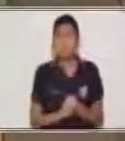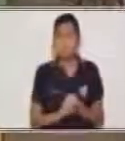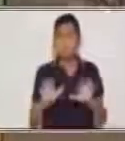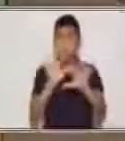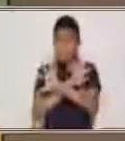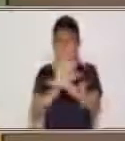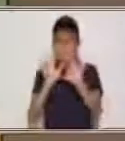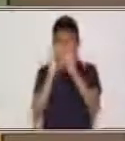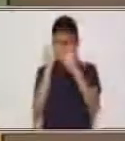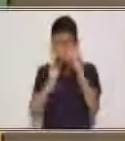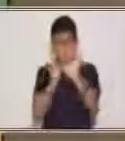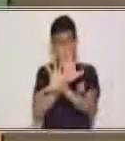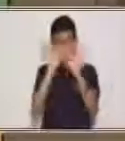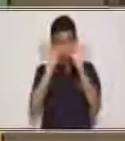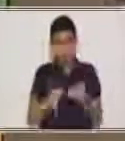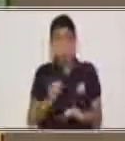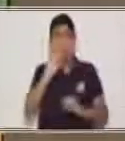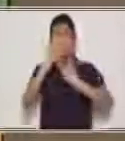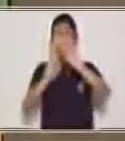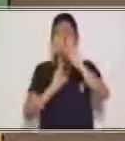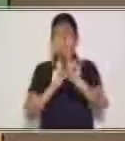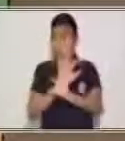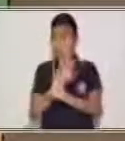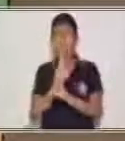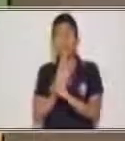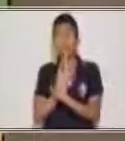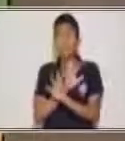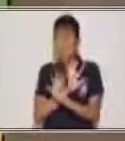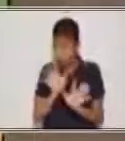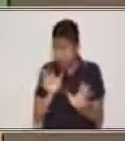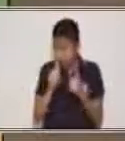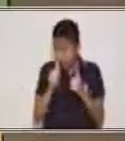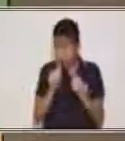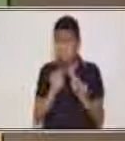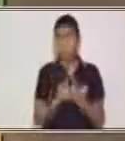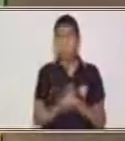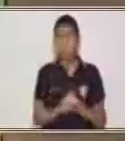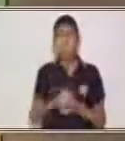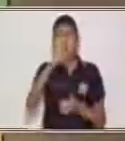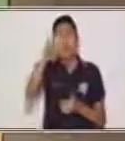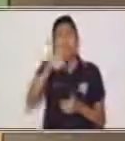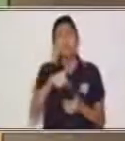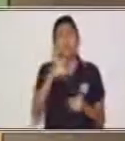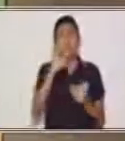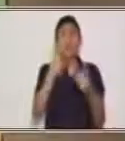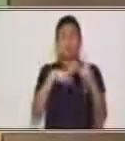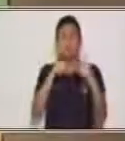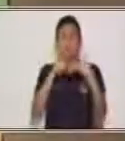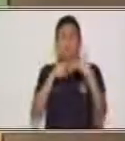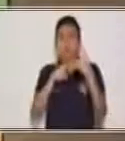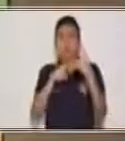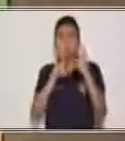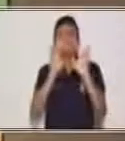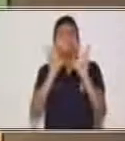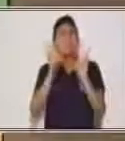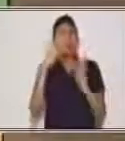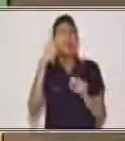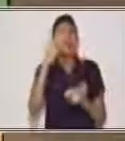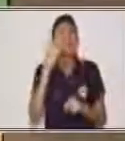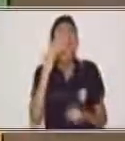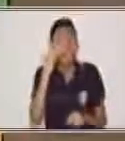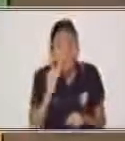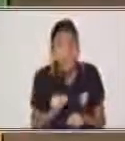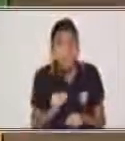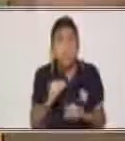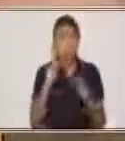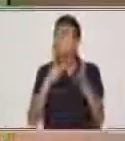mis preguntas y dar las posibles respuestas de lo que yo creo que puede ser, voy a pasar a la fase de experimentación. Al hacer